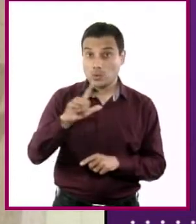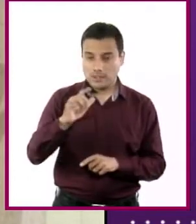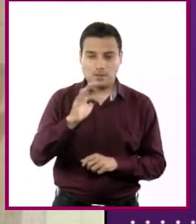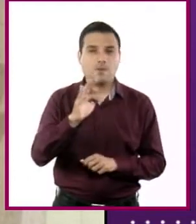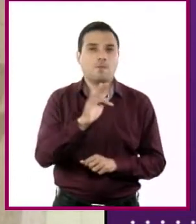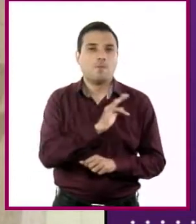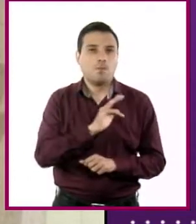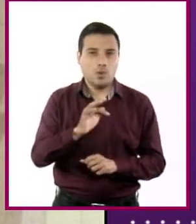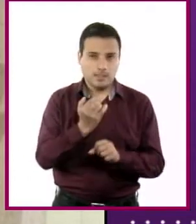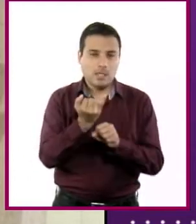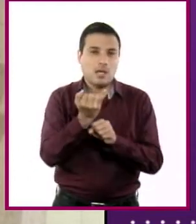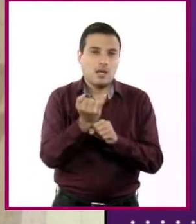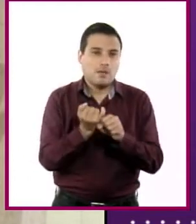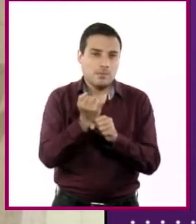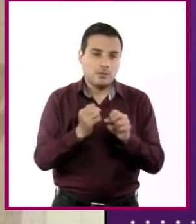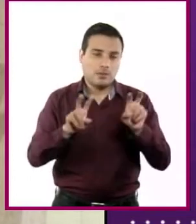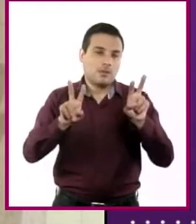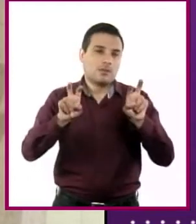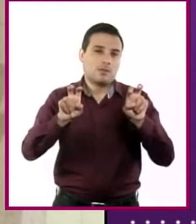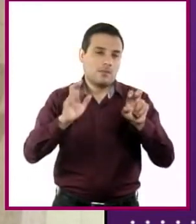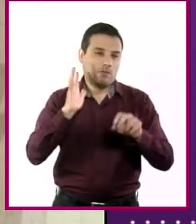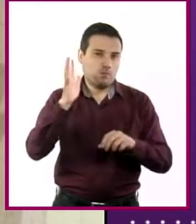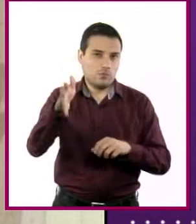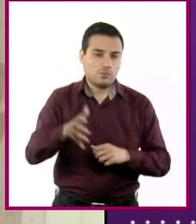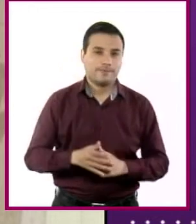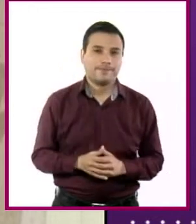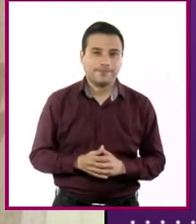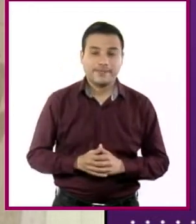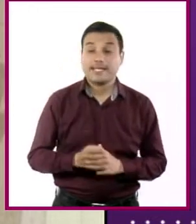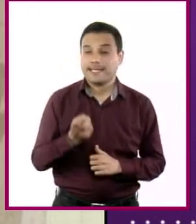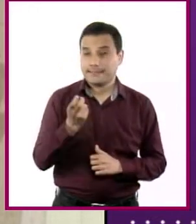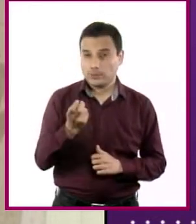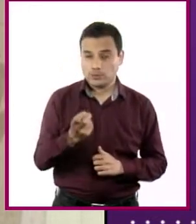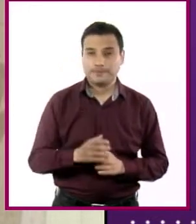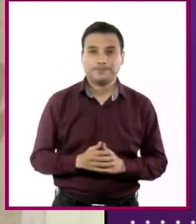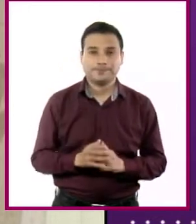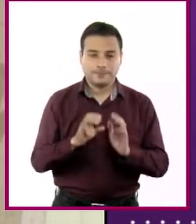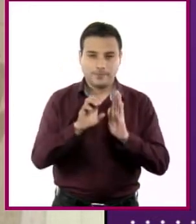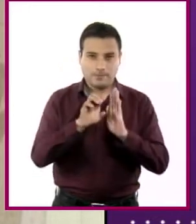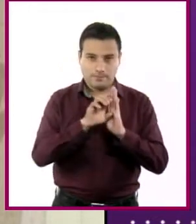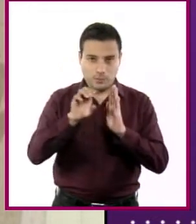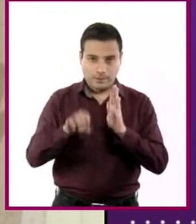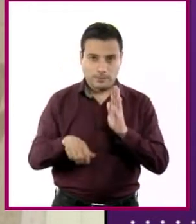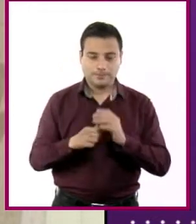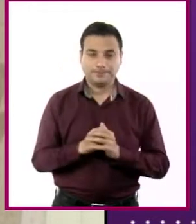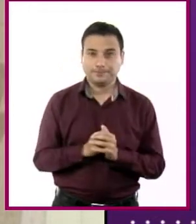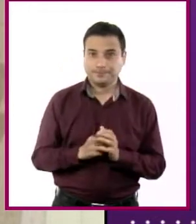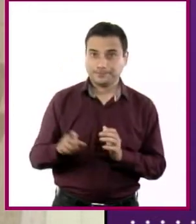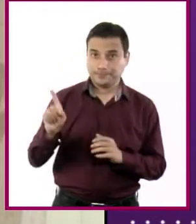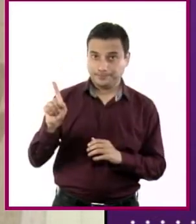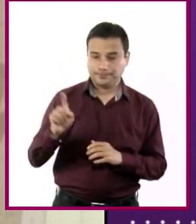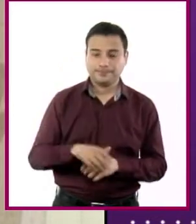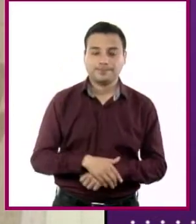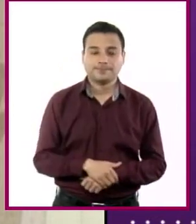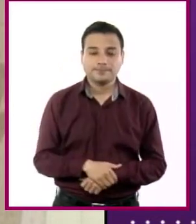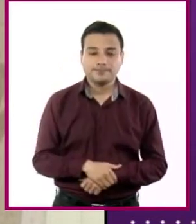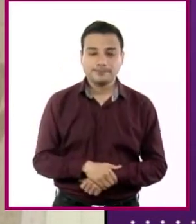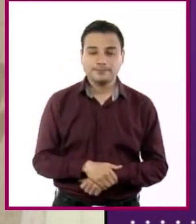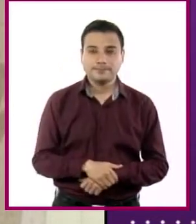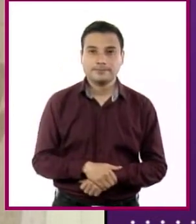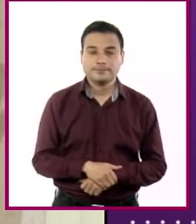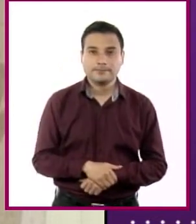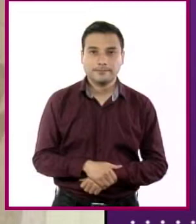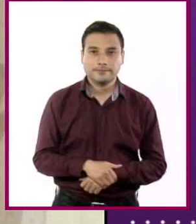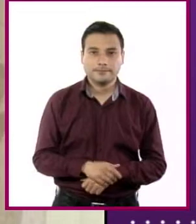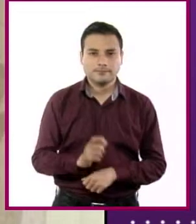específica acerca de un evento en el futuro. Exacto, Alex. Por ejemplo, la oración Why will you go